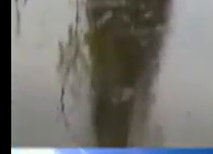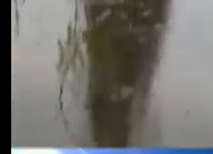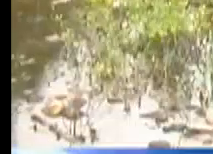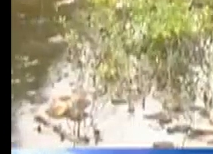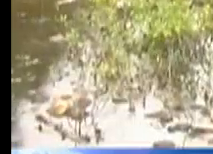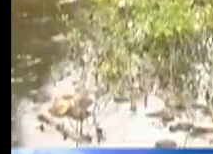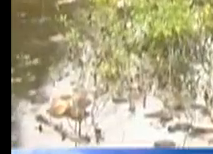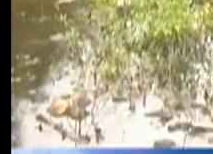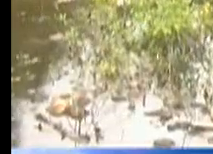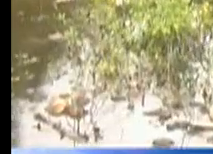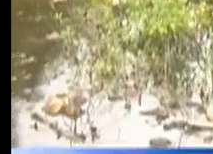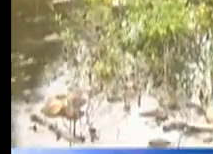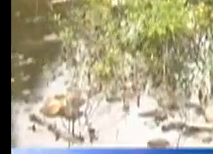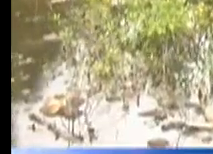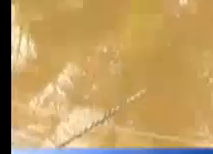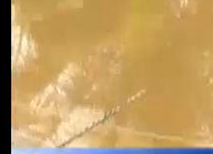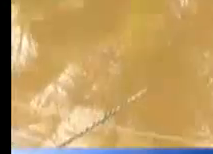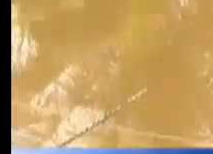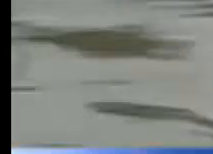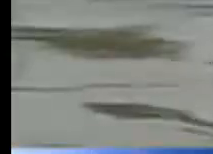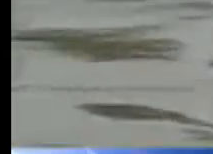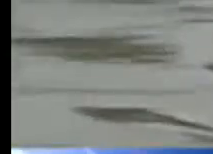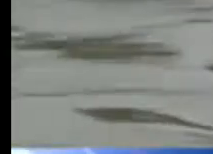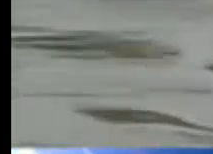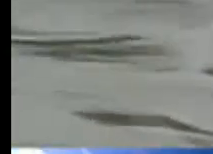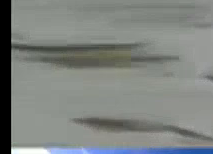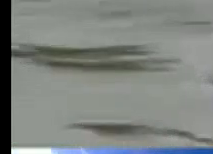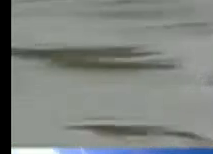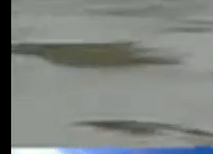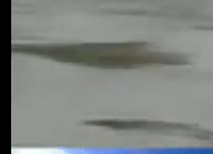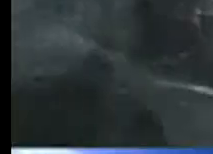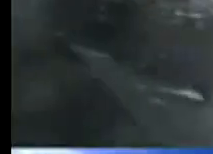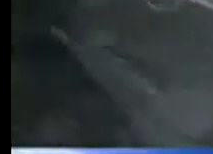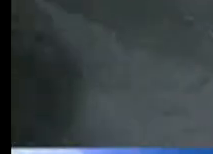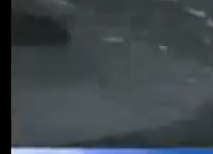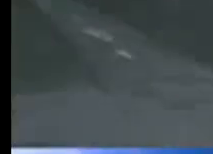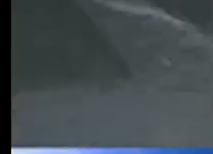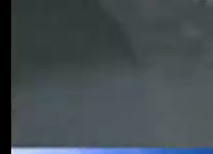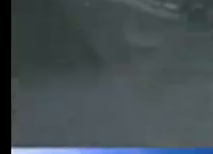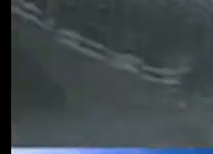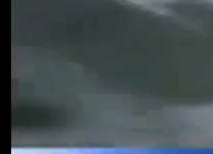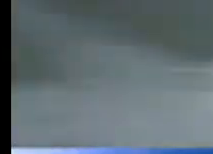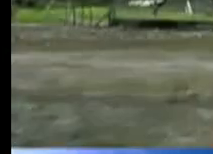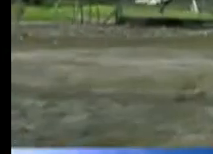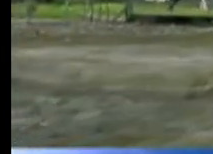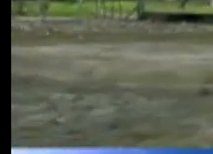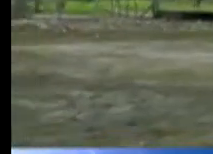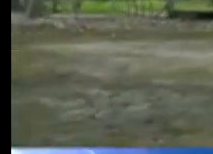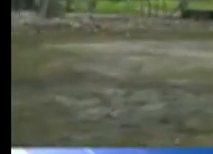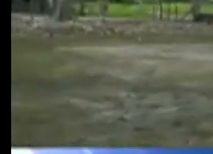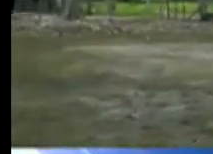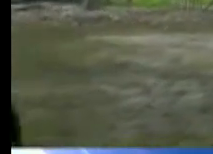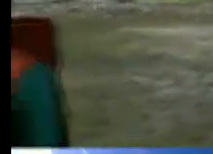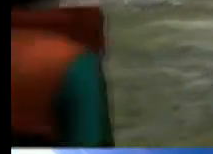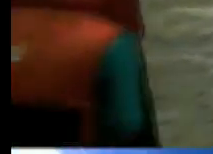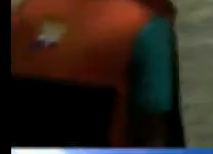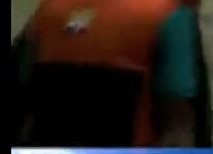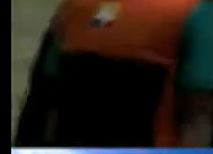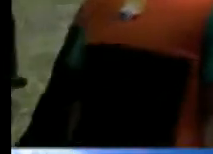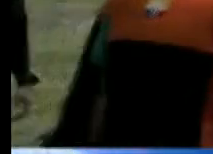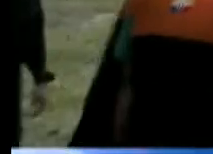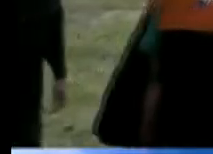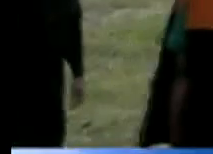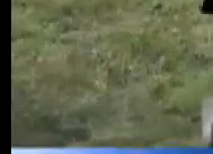Más de 1000 hectáreas de cultivos perdidos y comunidades aisladas tras torrenciales lluvias en Manabí. De momento la ayuda